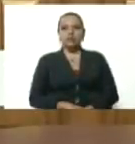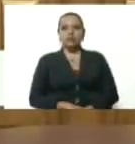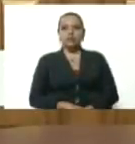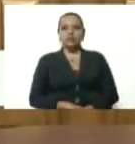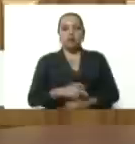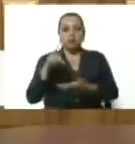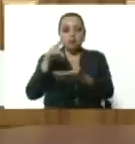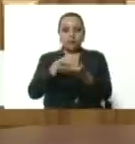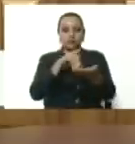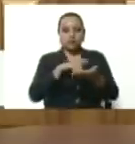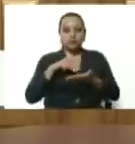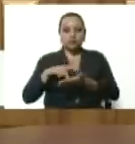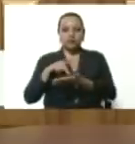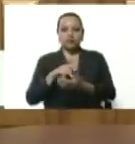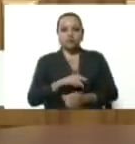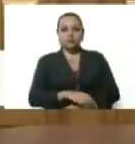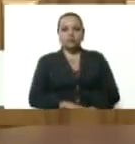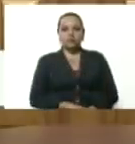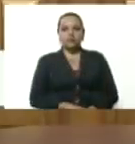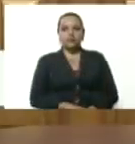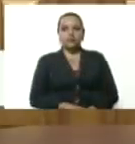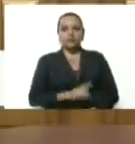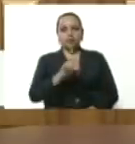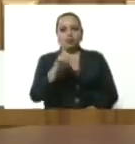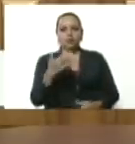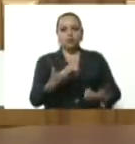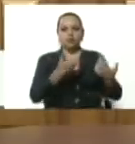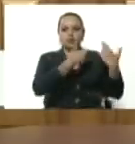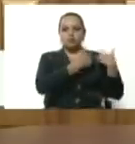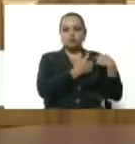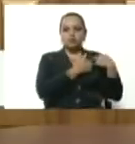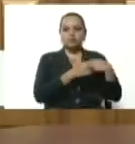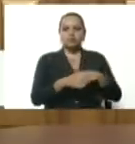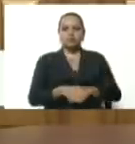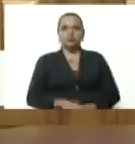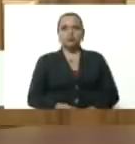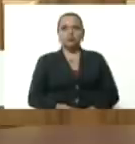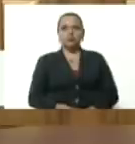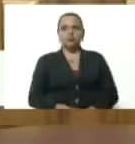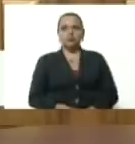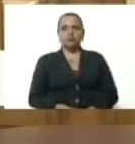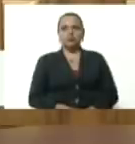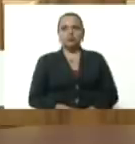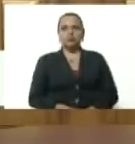participó un representante